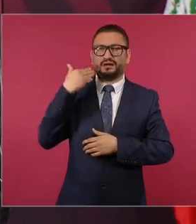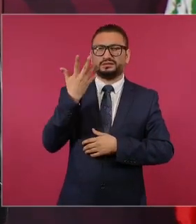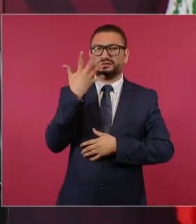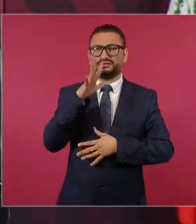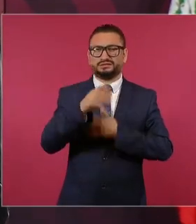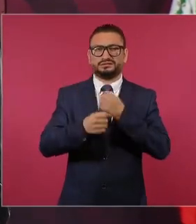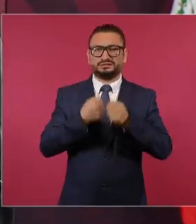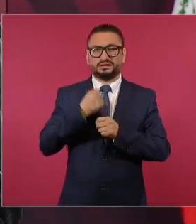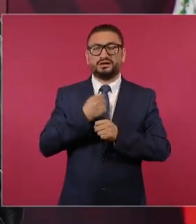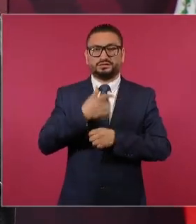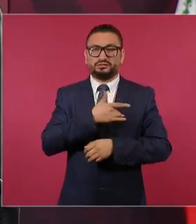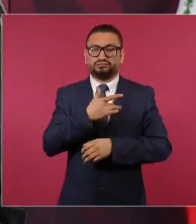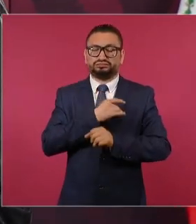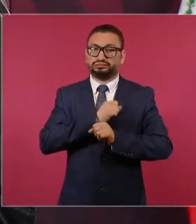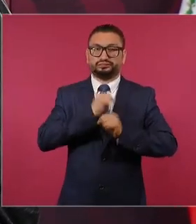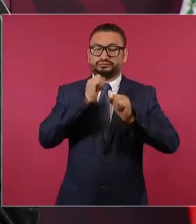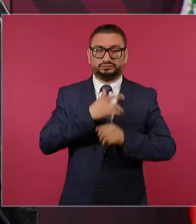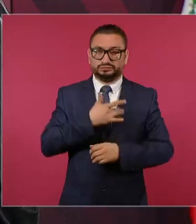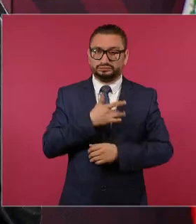y